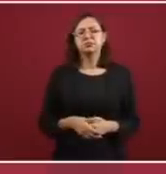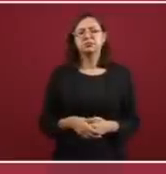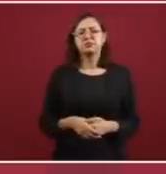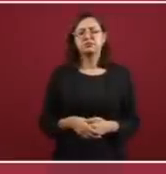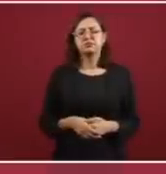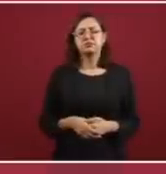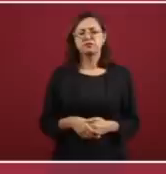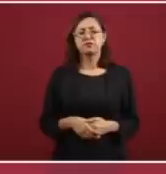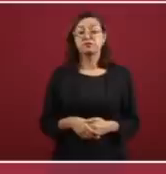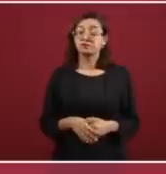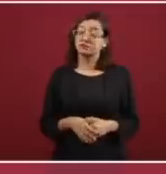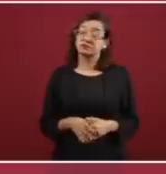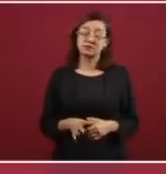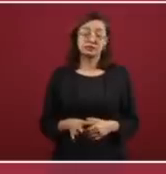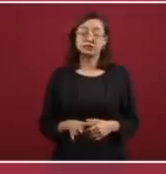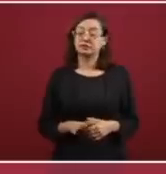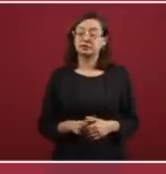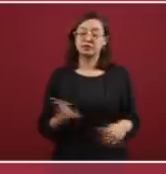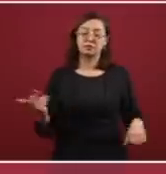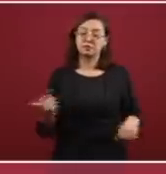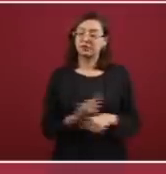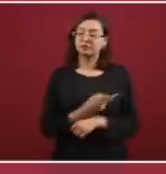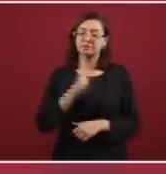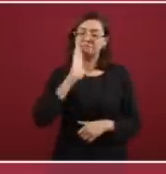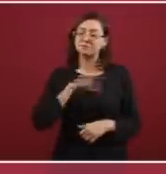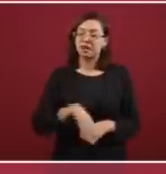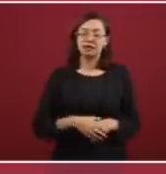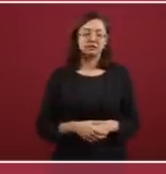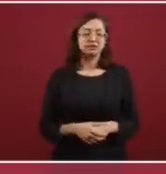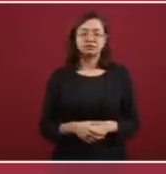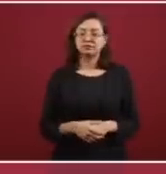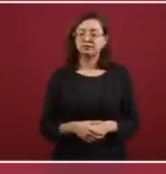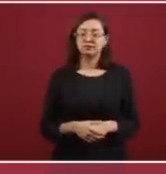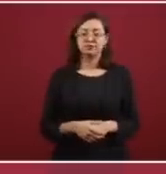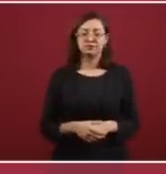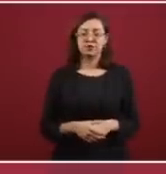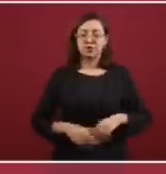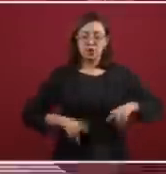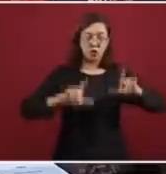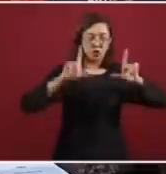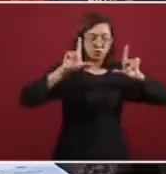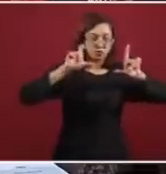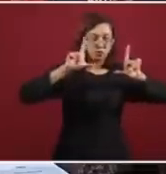se pasaron, ¿eh? Hasta fotos